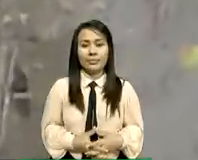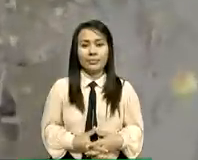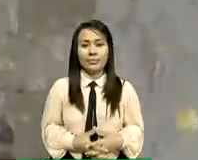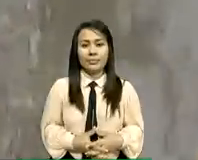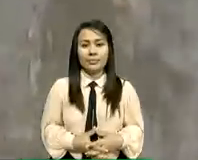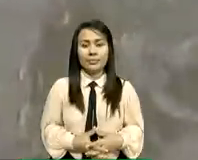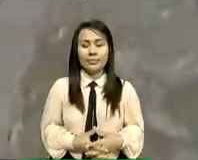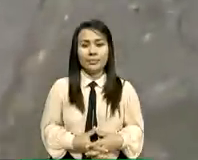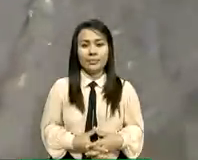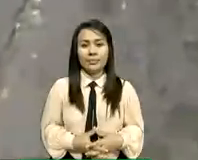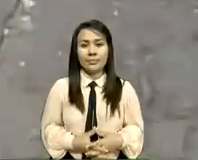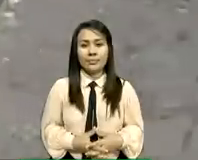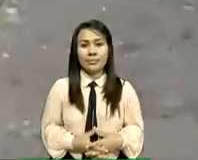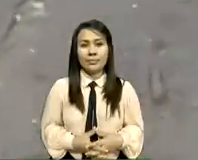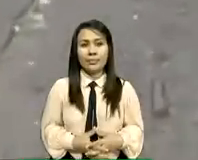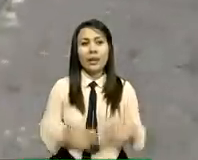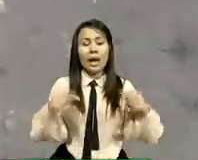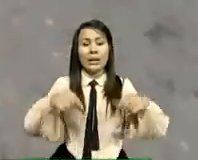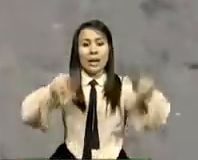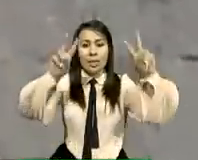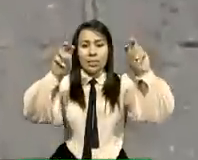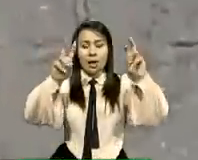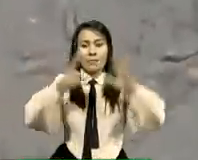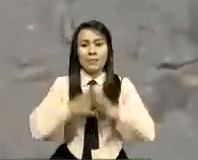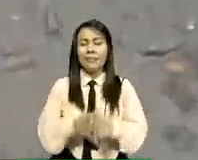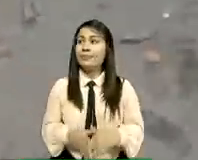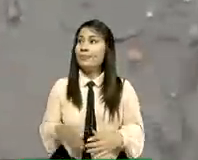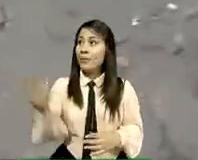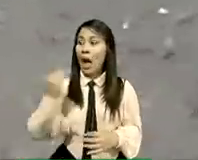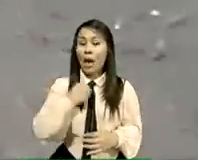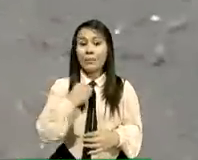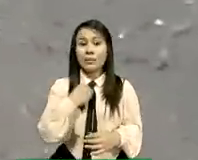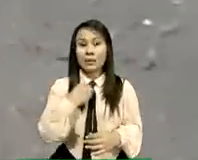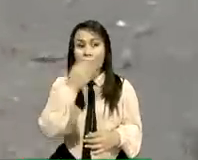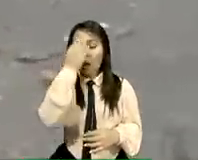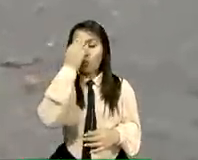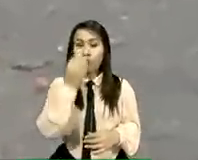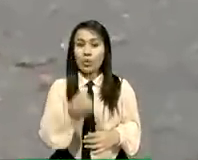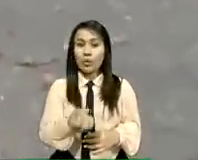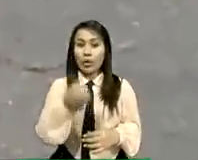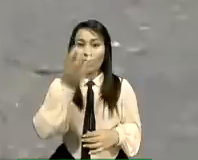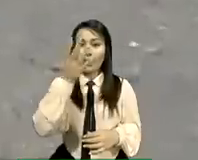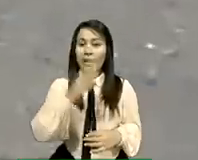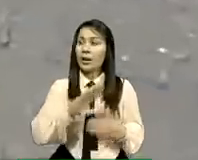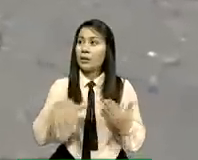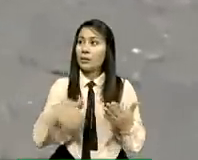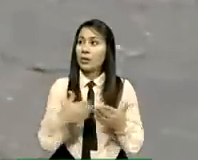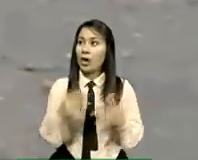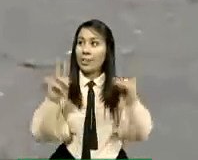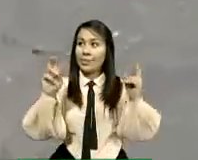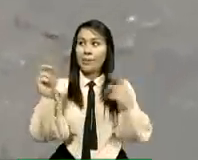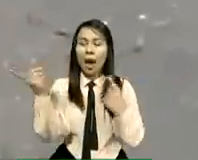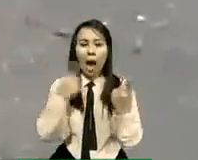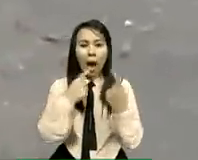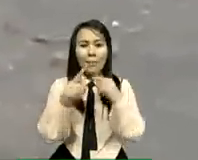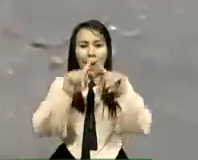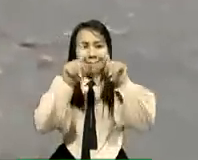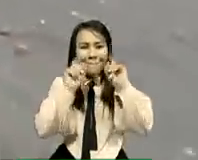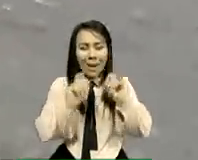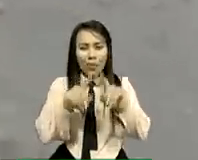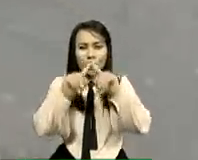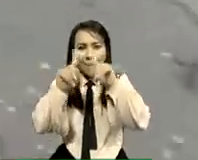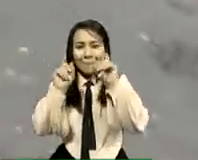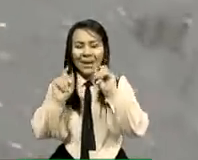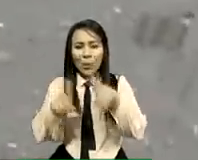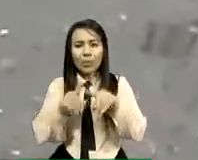Bien. Por supuesto, ahí está entonces el caballero. Amigo, buen día, mi estimado. ¿Cómo está? Amigo, una pequeña consultita. La gente de pronto no saca